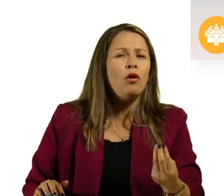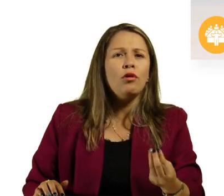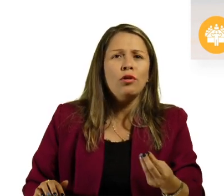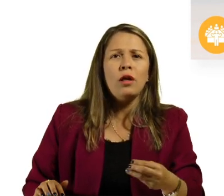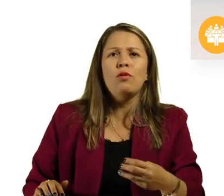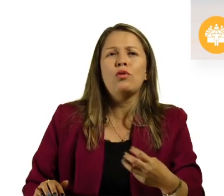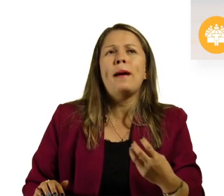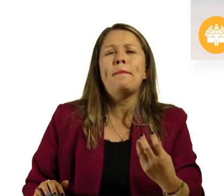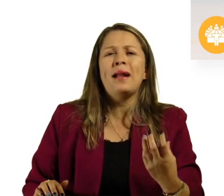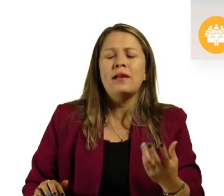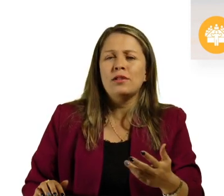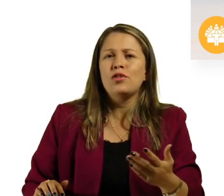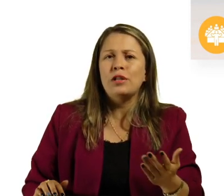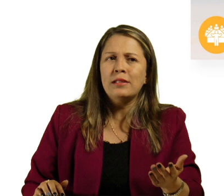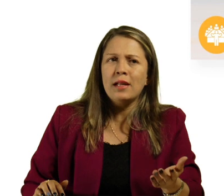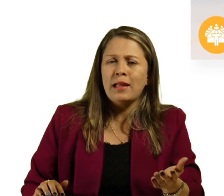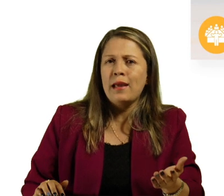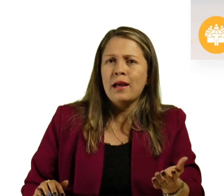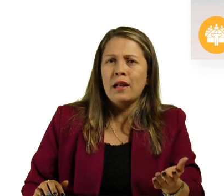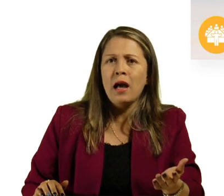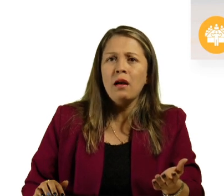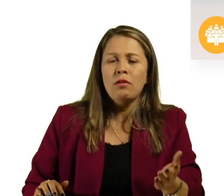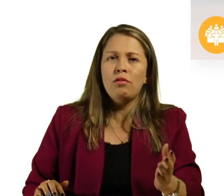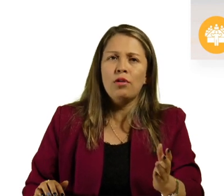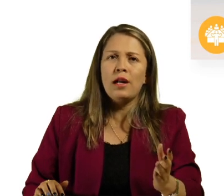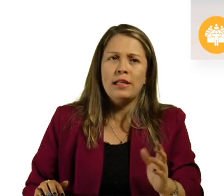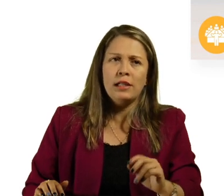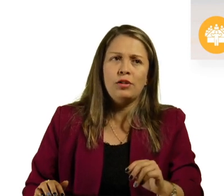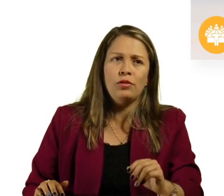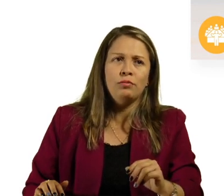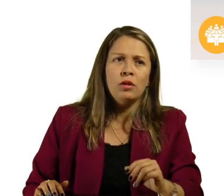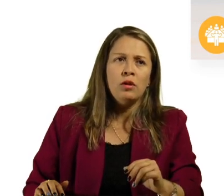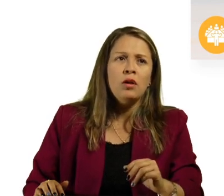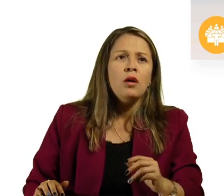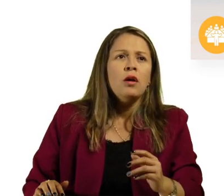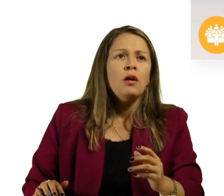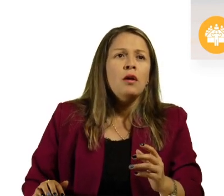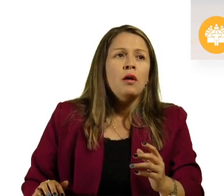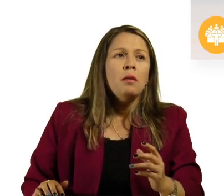el logro de una planeación estratégica en la organización.